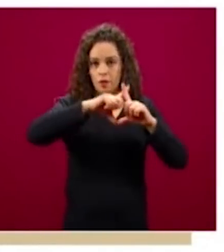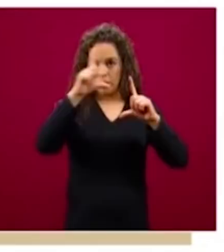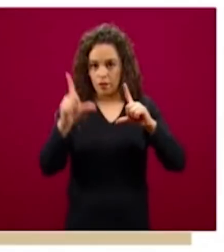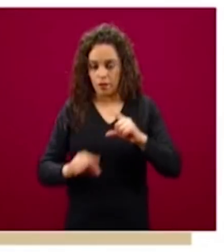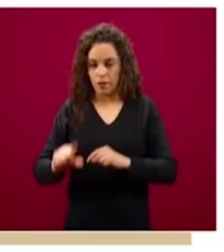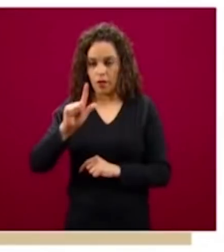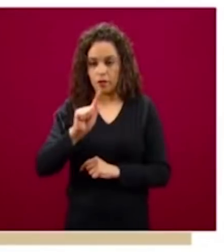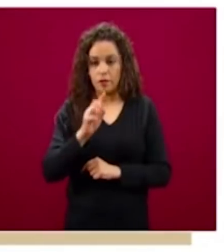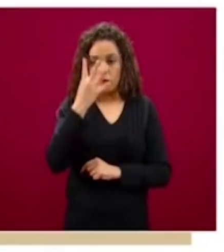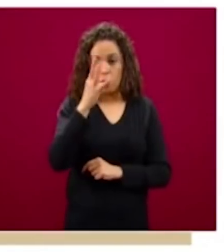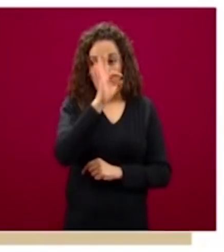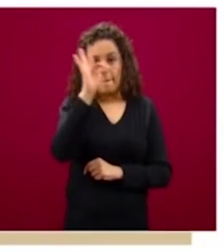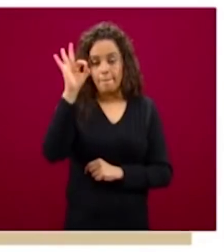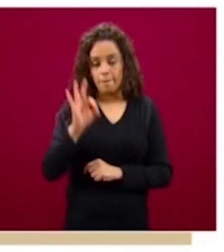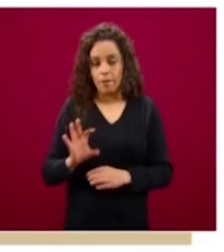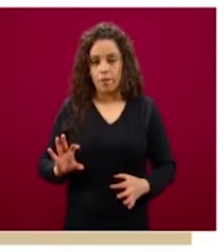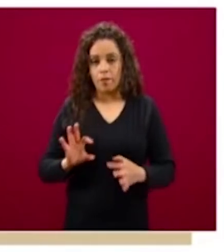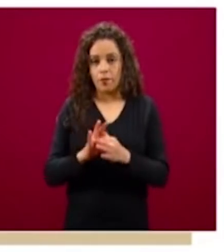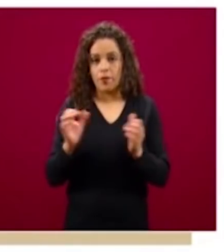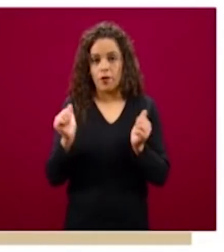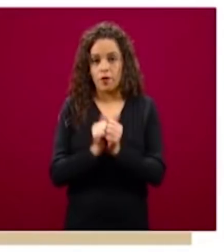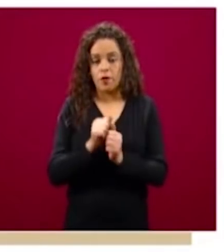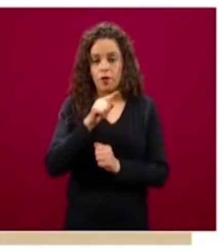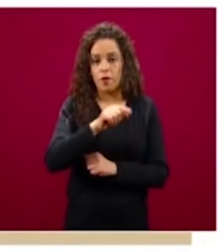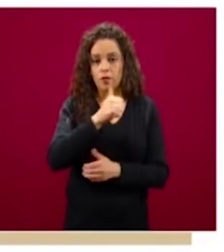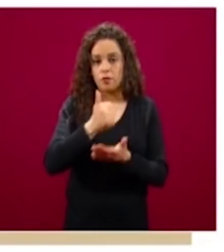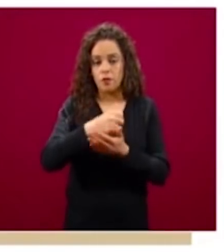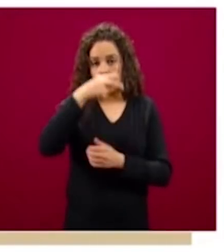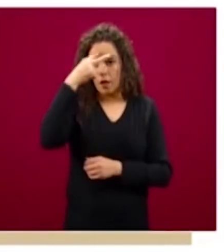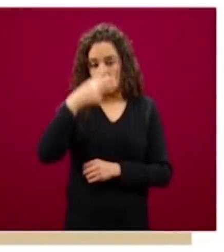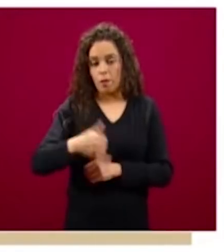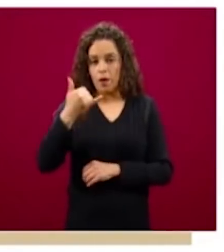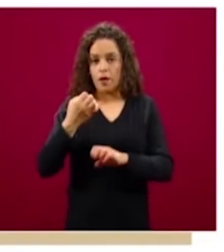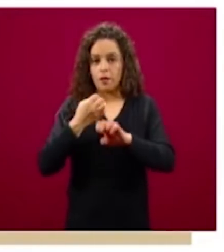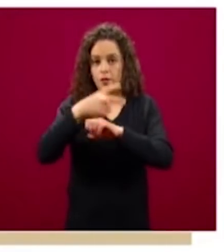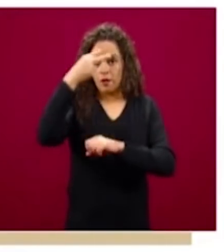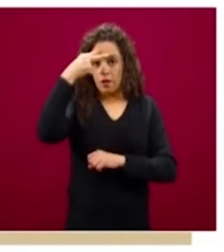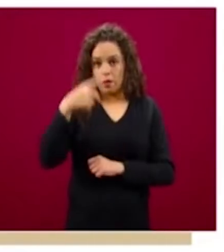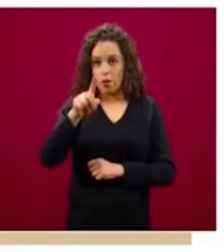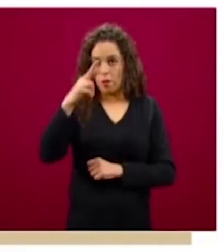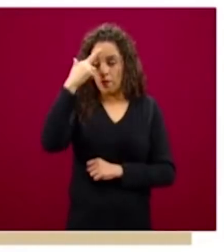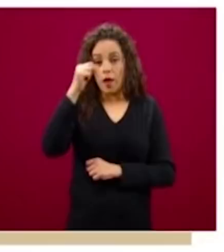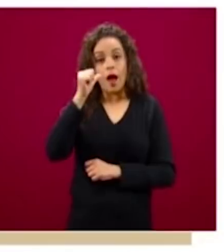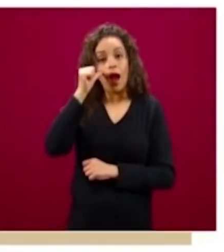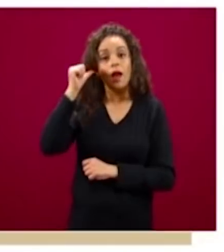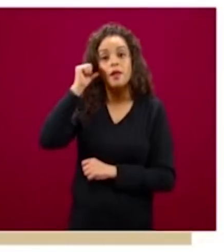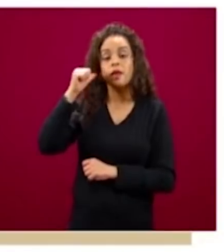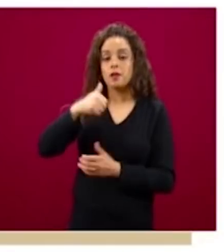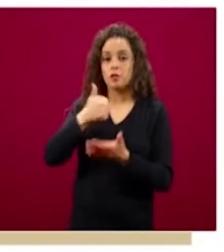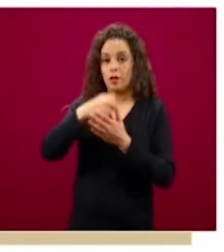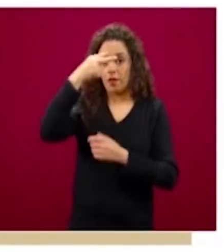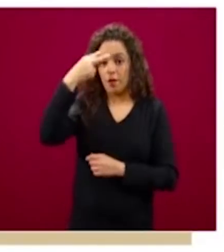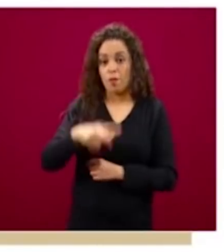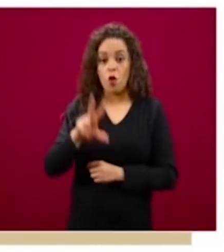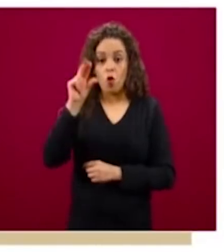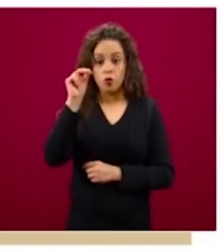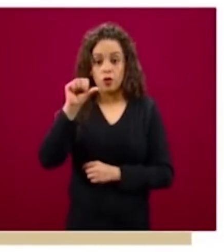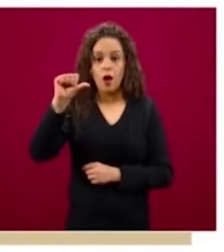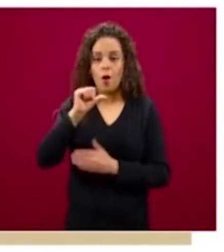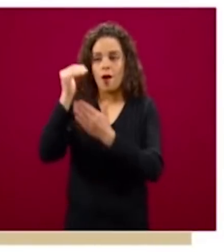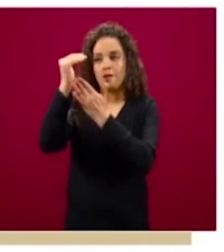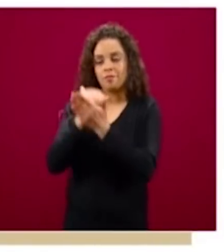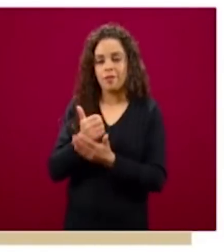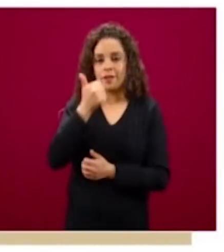74% comparten la Ciudad de México y el Estado de México. Si recuerdan, ayer la Ciudad de México estaba en el 80%, hoy día baja 6% y